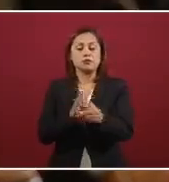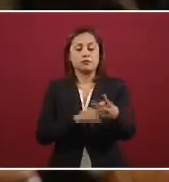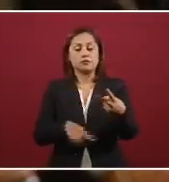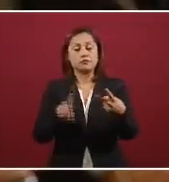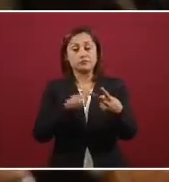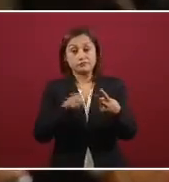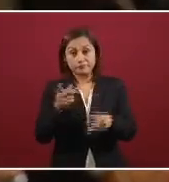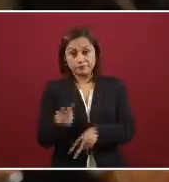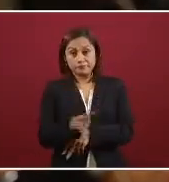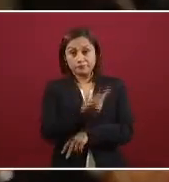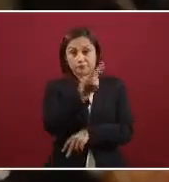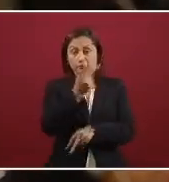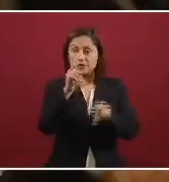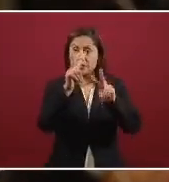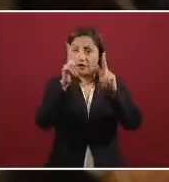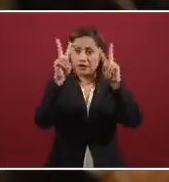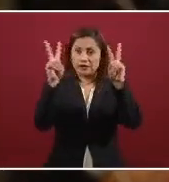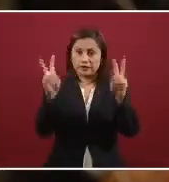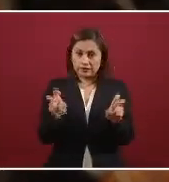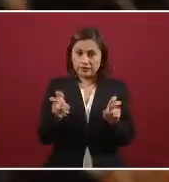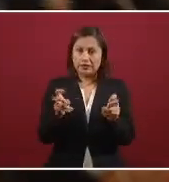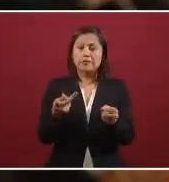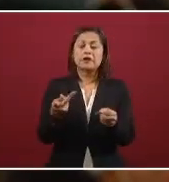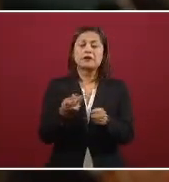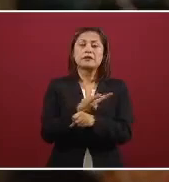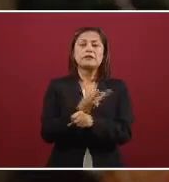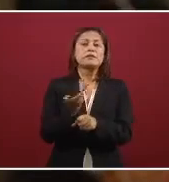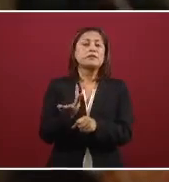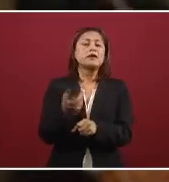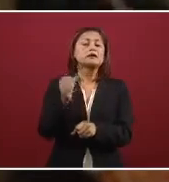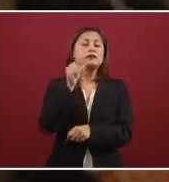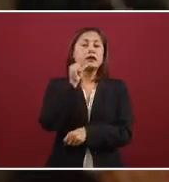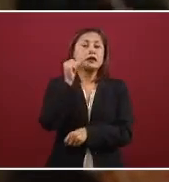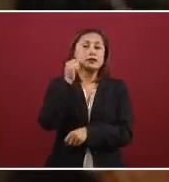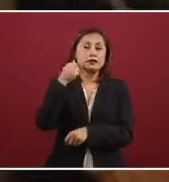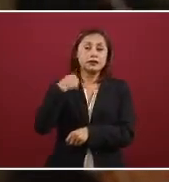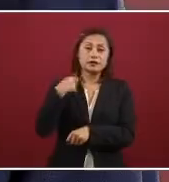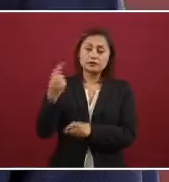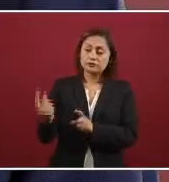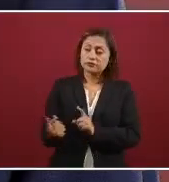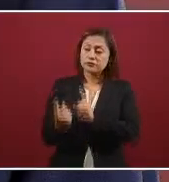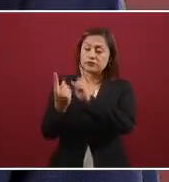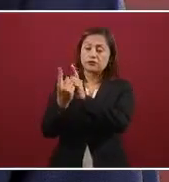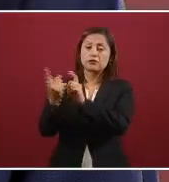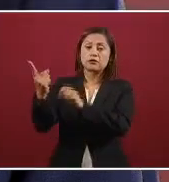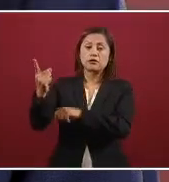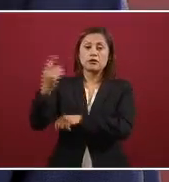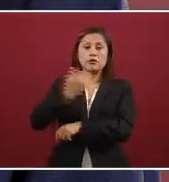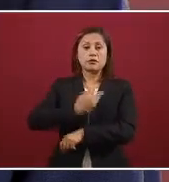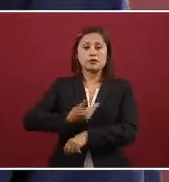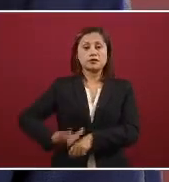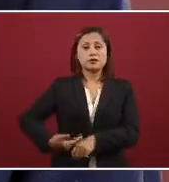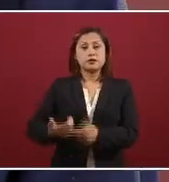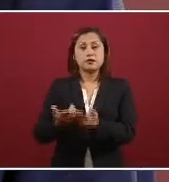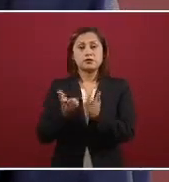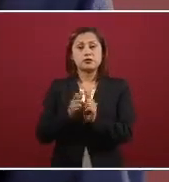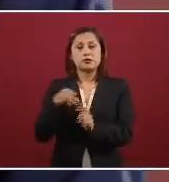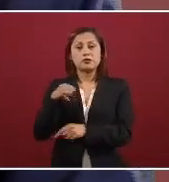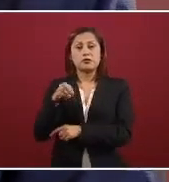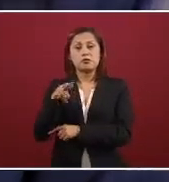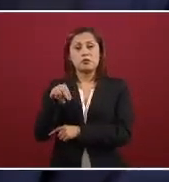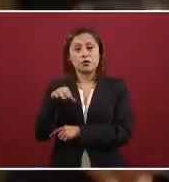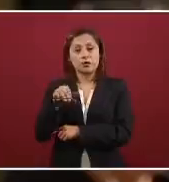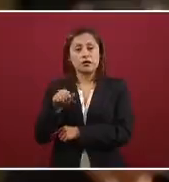este tema de las prerrogativas. Ayer tuve la oportunidad de platicar con la presidenta de Morena y me reiteró, me insistió